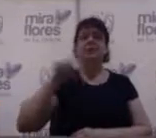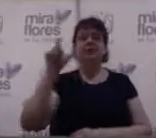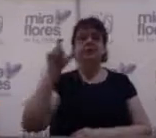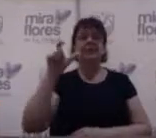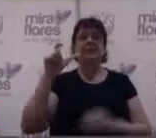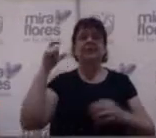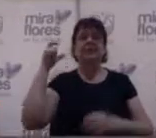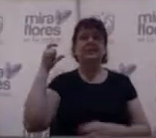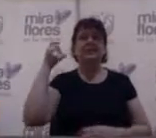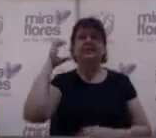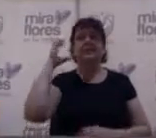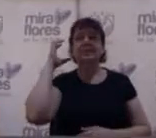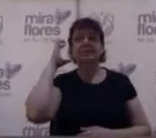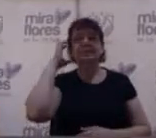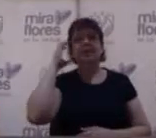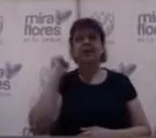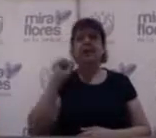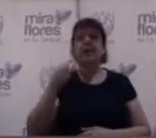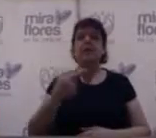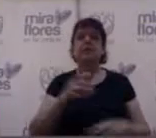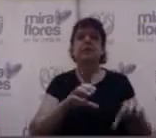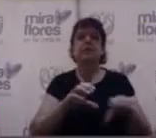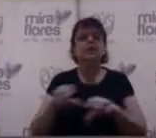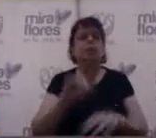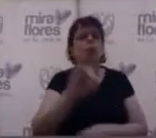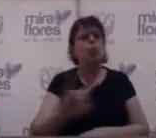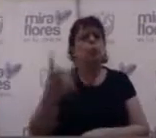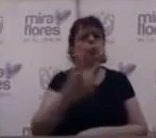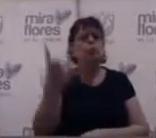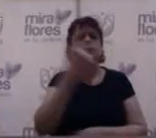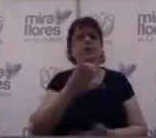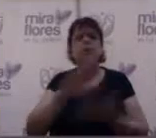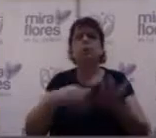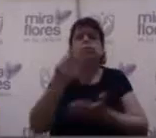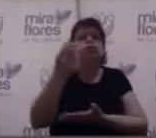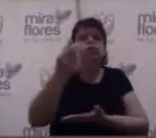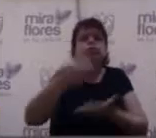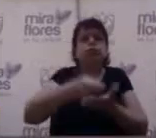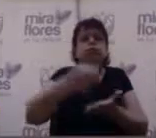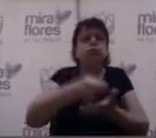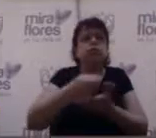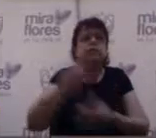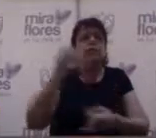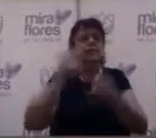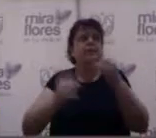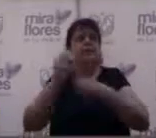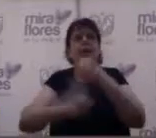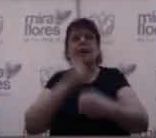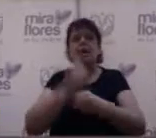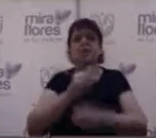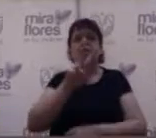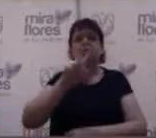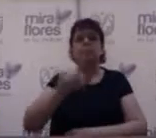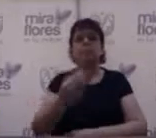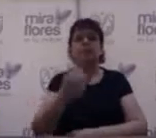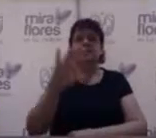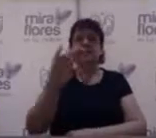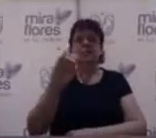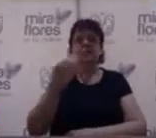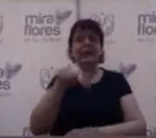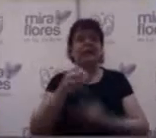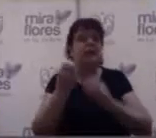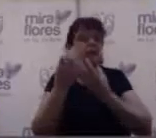en ser la primera en ejecutar su presupuesto de gastos al cierre del 31 de diciembre del 2017. Esta información la